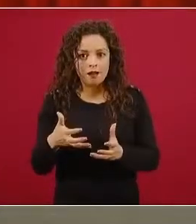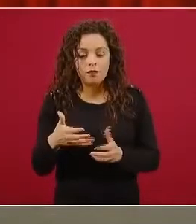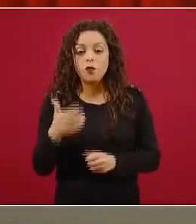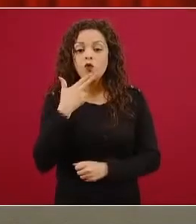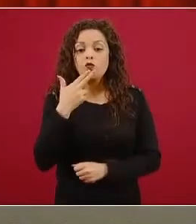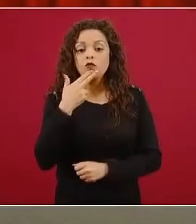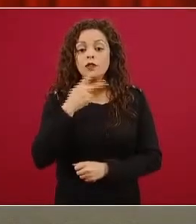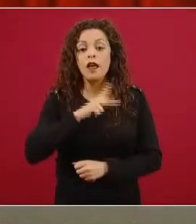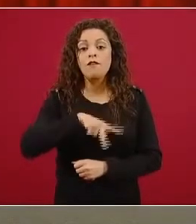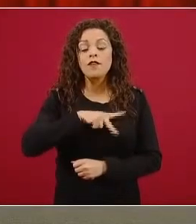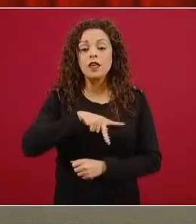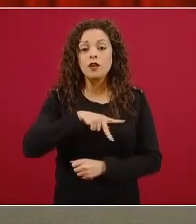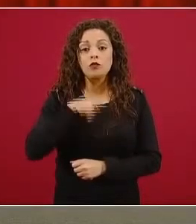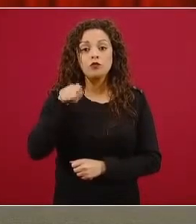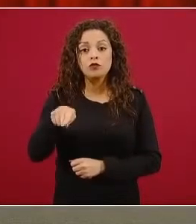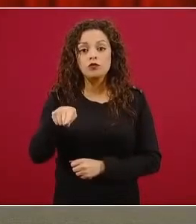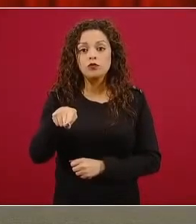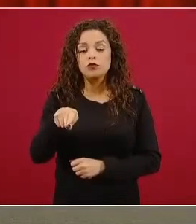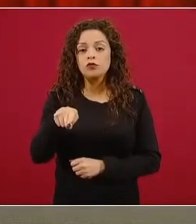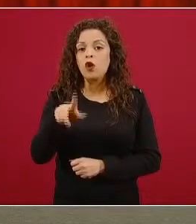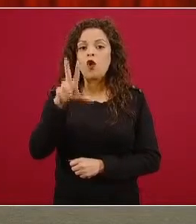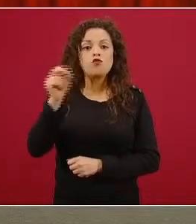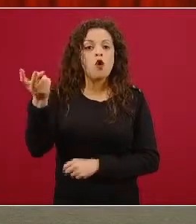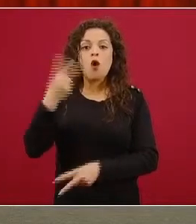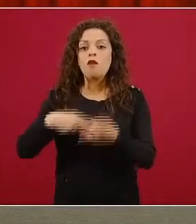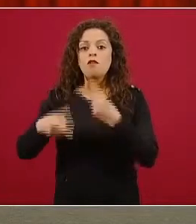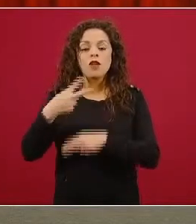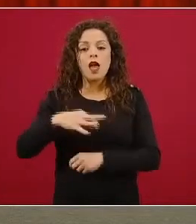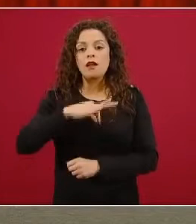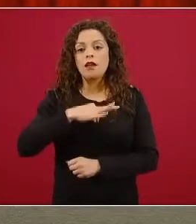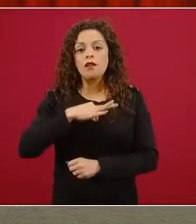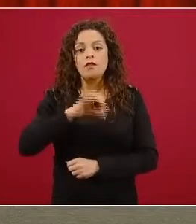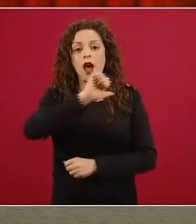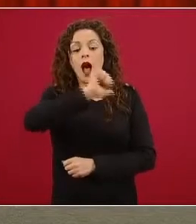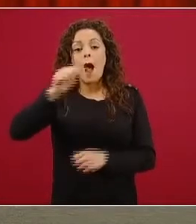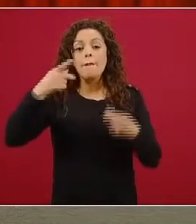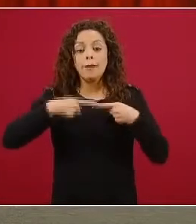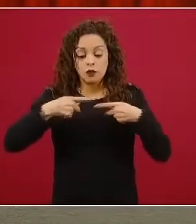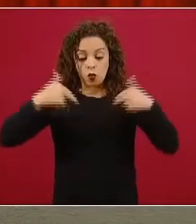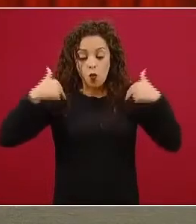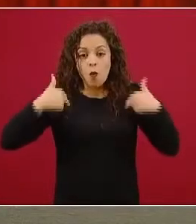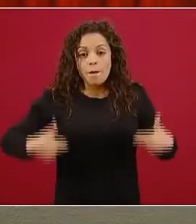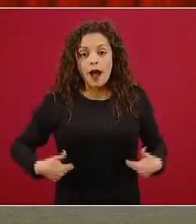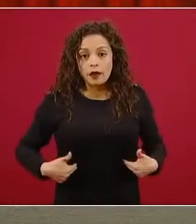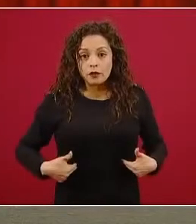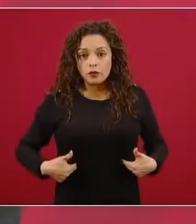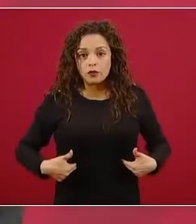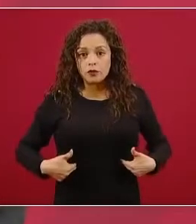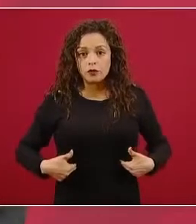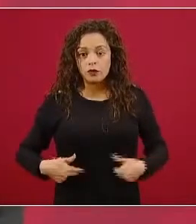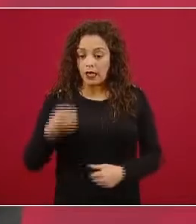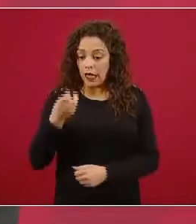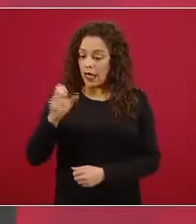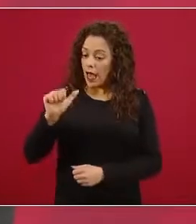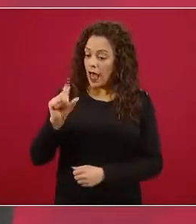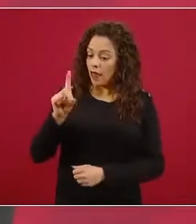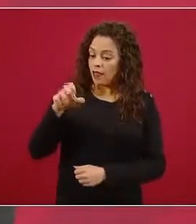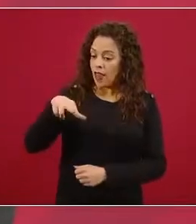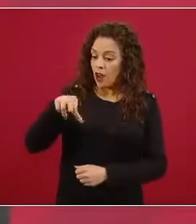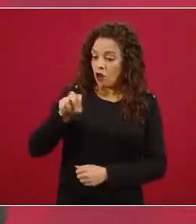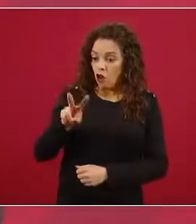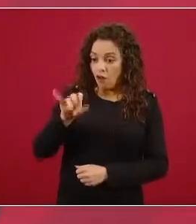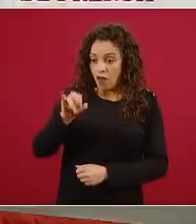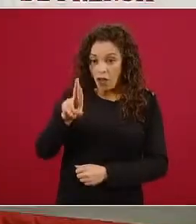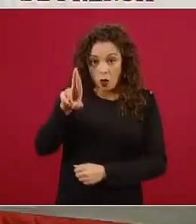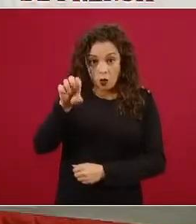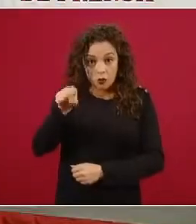que es incapaz de producir infección en los humanos. Y a este adenovirus incapaz de